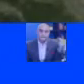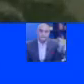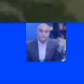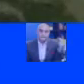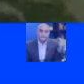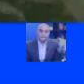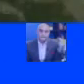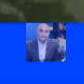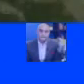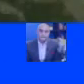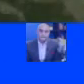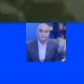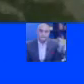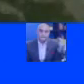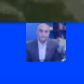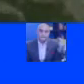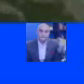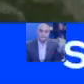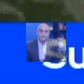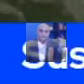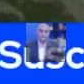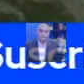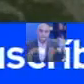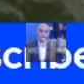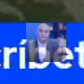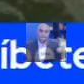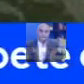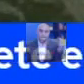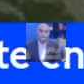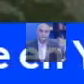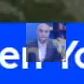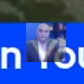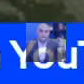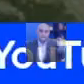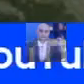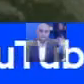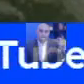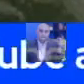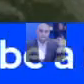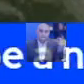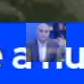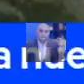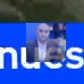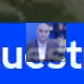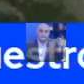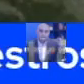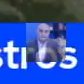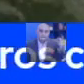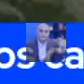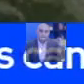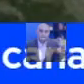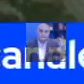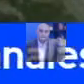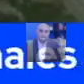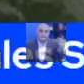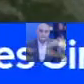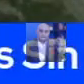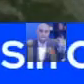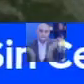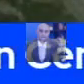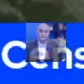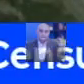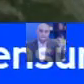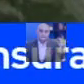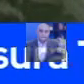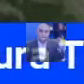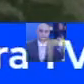México se reunieron como parte de las acciones de cooperación bilateral acordadas por México y Washington en materia de migración y